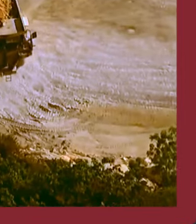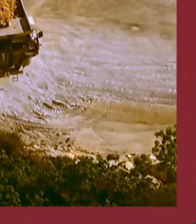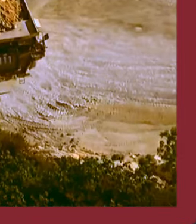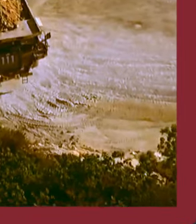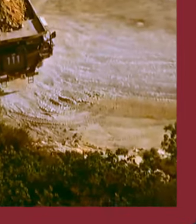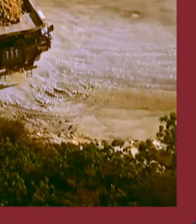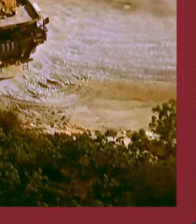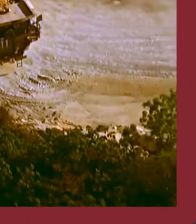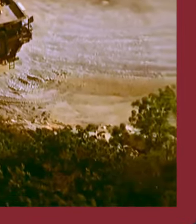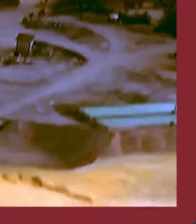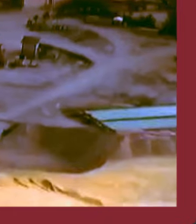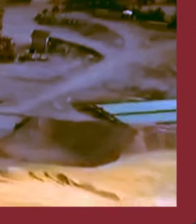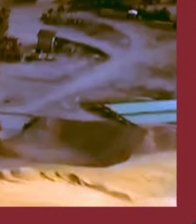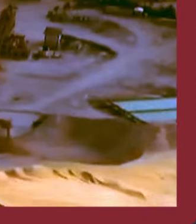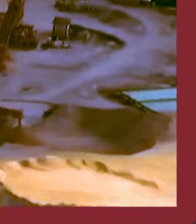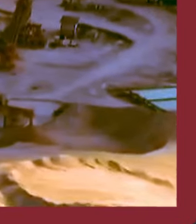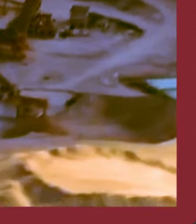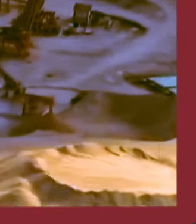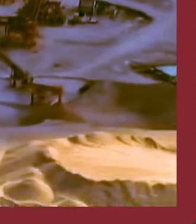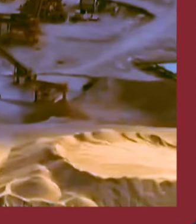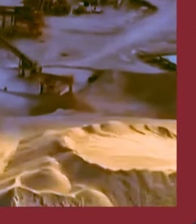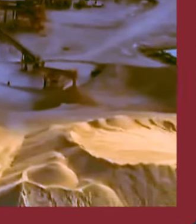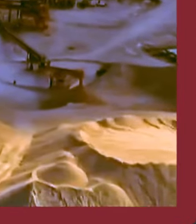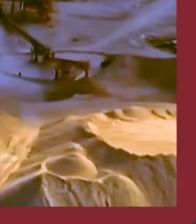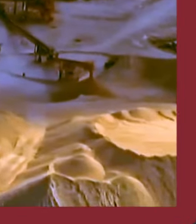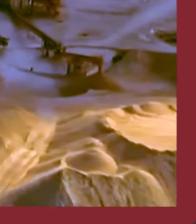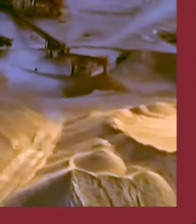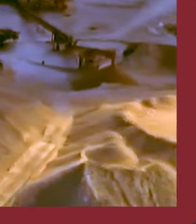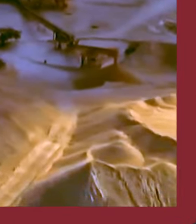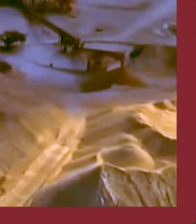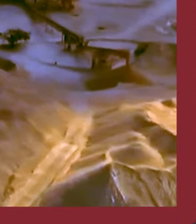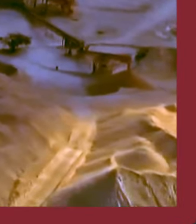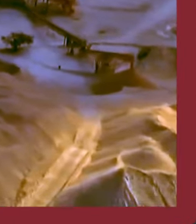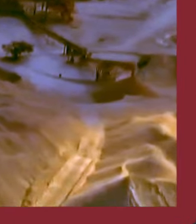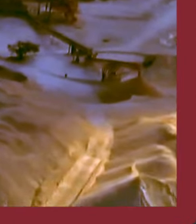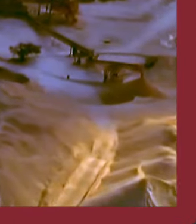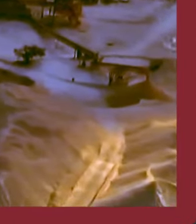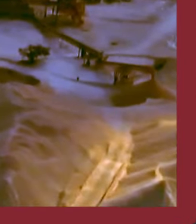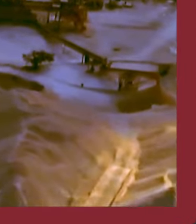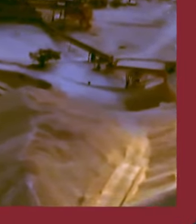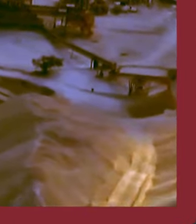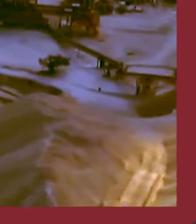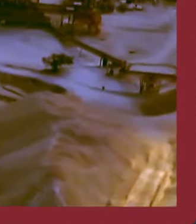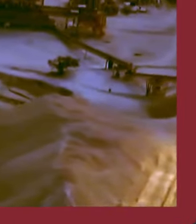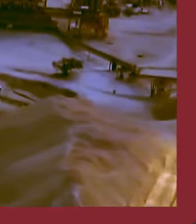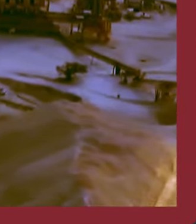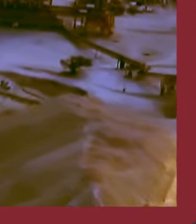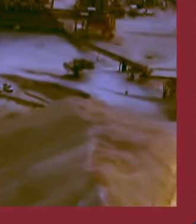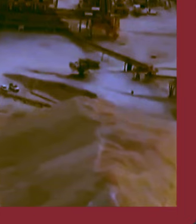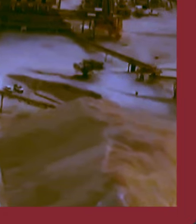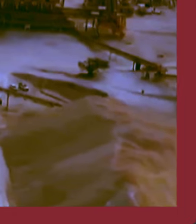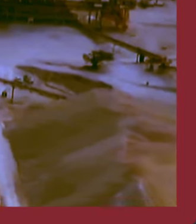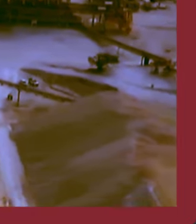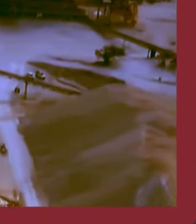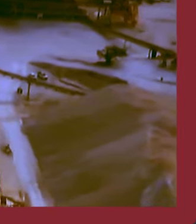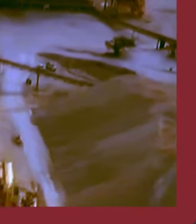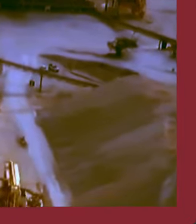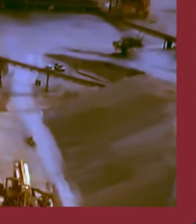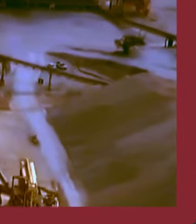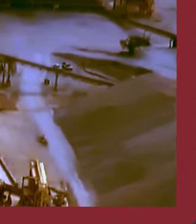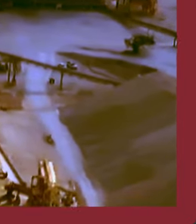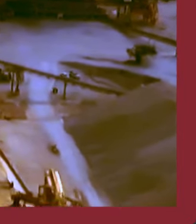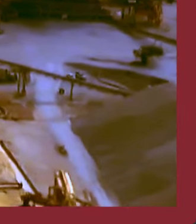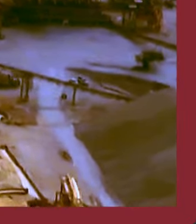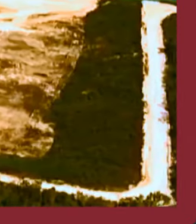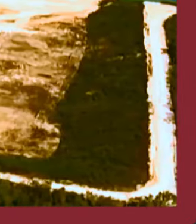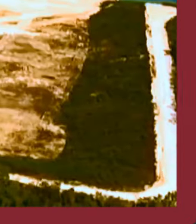gobierno de Quintana Roo para explotar pieza caliza por encima del manto freático en otros dos predios, el Corchalito y la Adelita, sumando